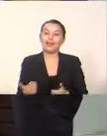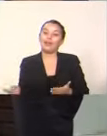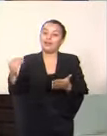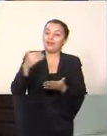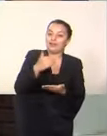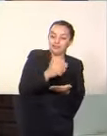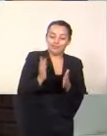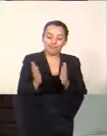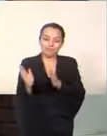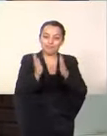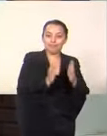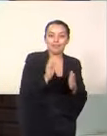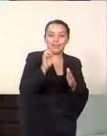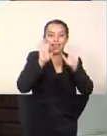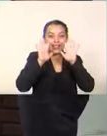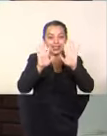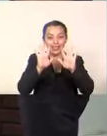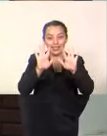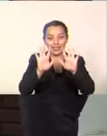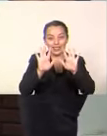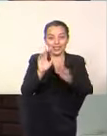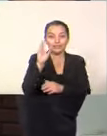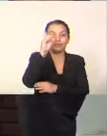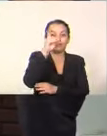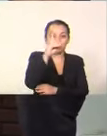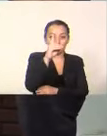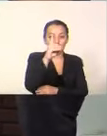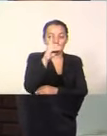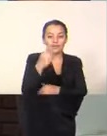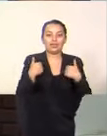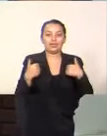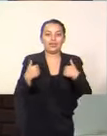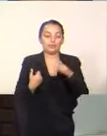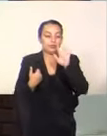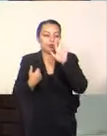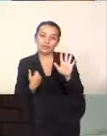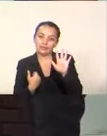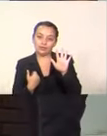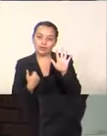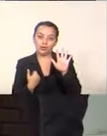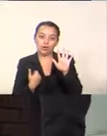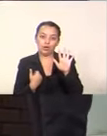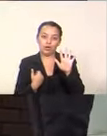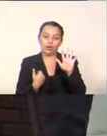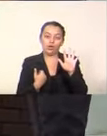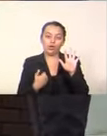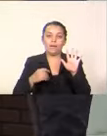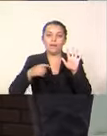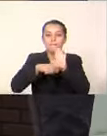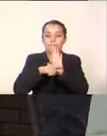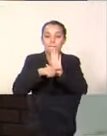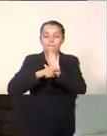acuerdo. En las decenas tenemos 5 menos 3, es decir que vamos a quitar 3 allá. O sea que yo voy a quitar 3 de